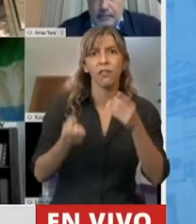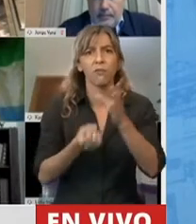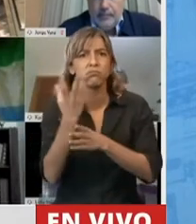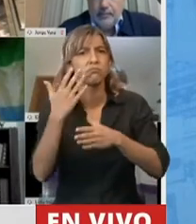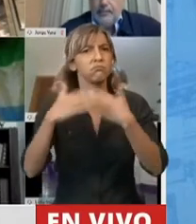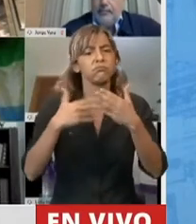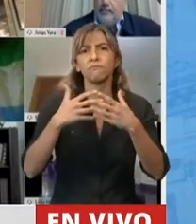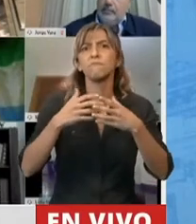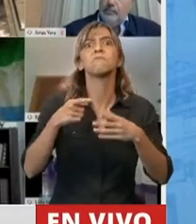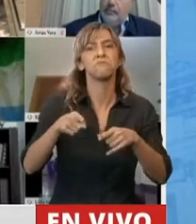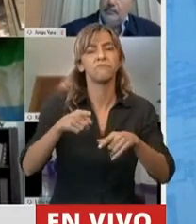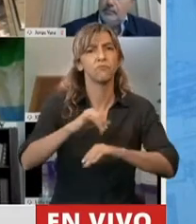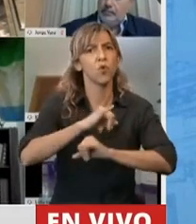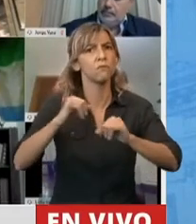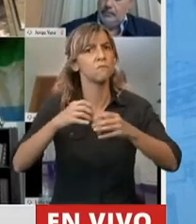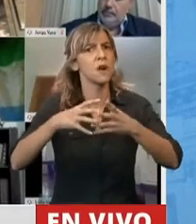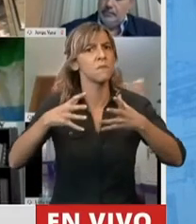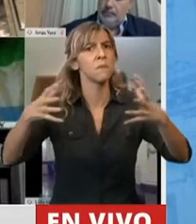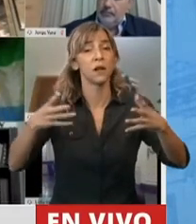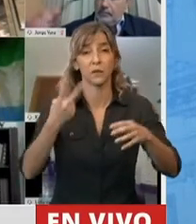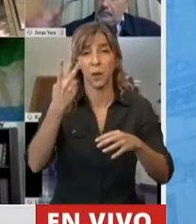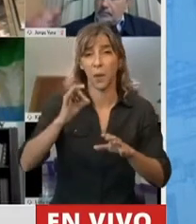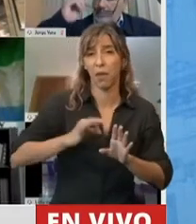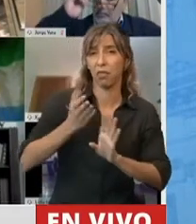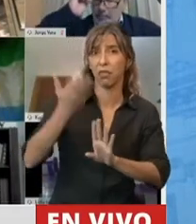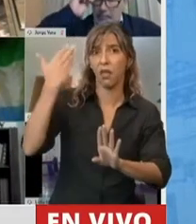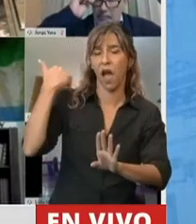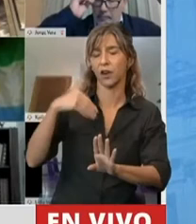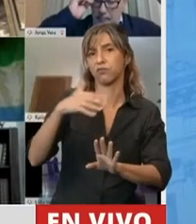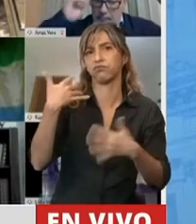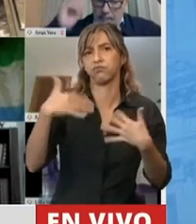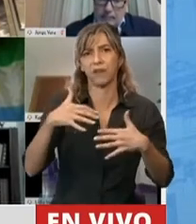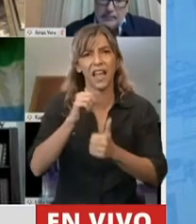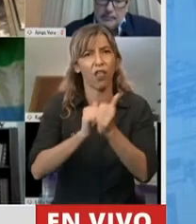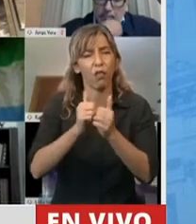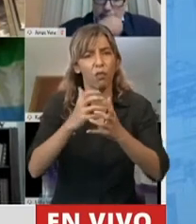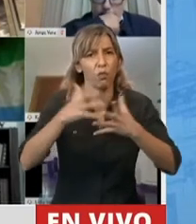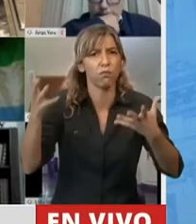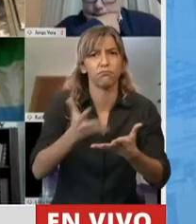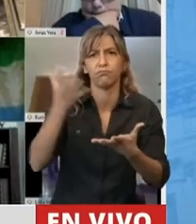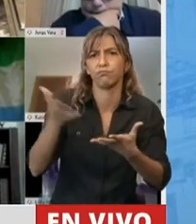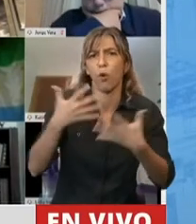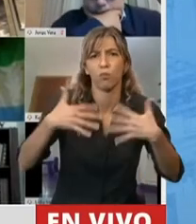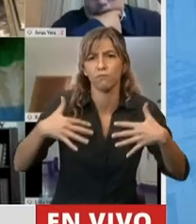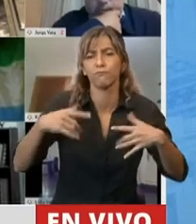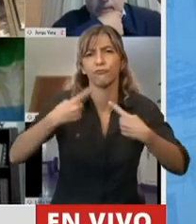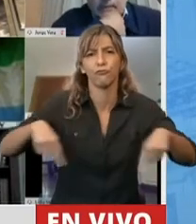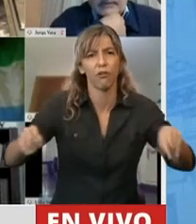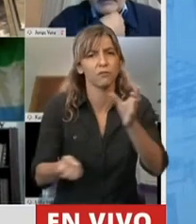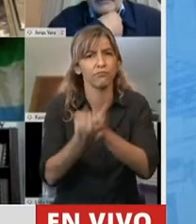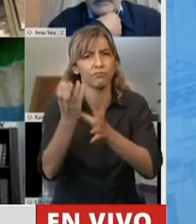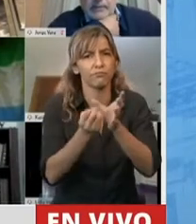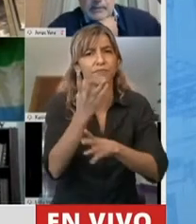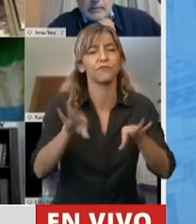pública activa, se ha logrado en 20 años crear una industria que hoy cuenta con más de 500 empresas y